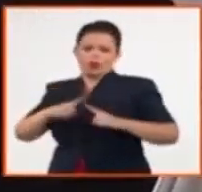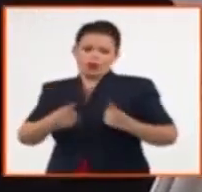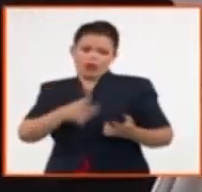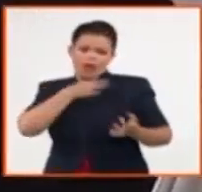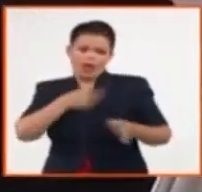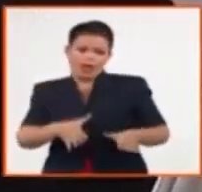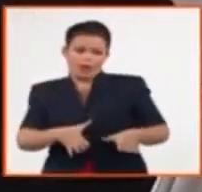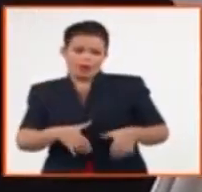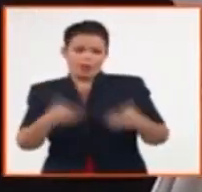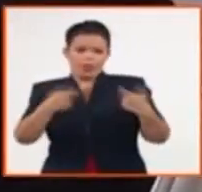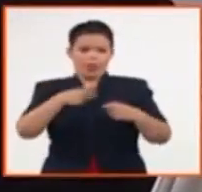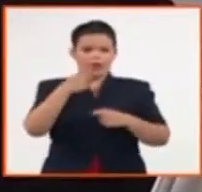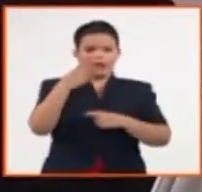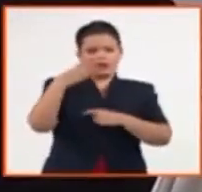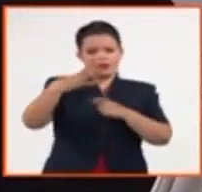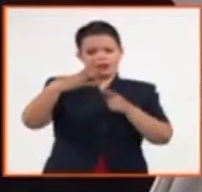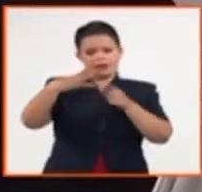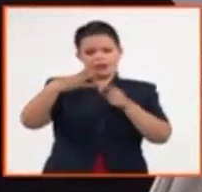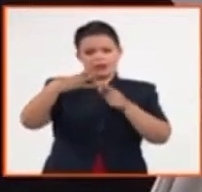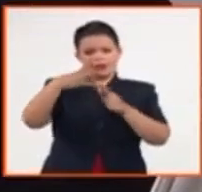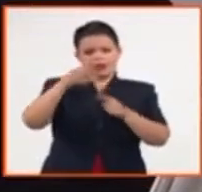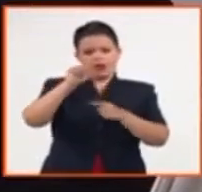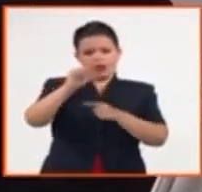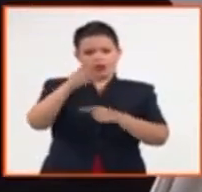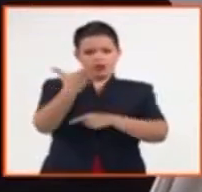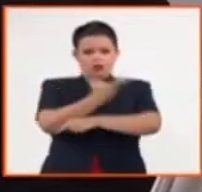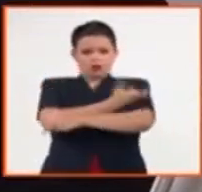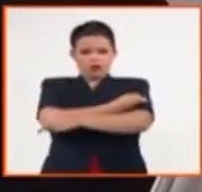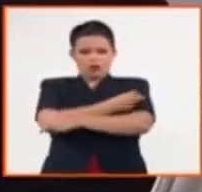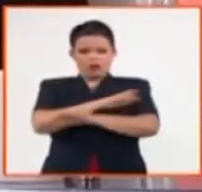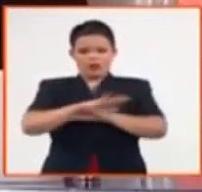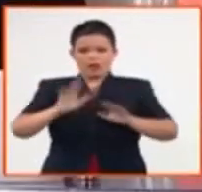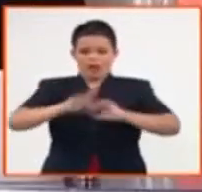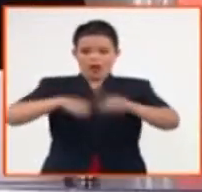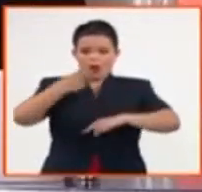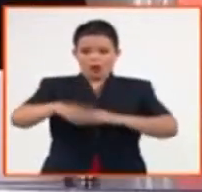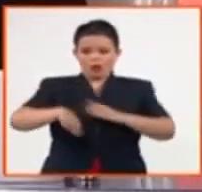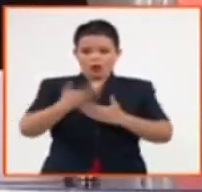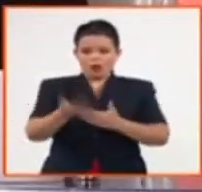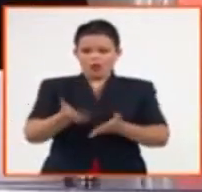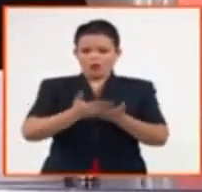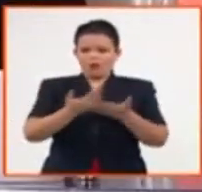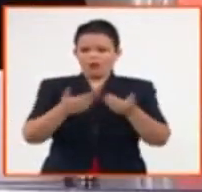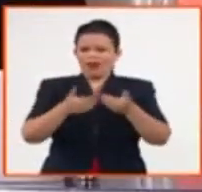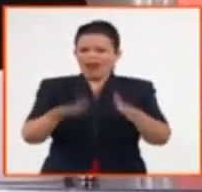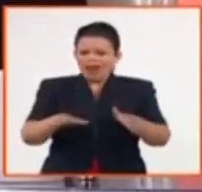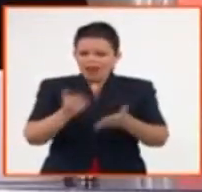puede estar al otro día de vacunado en la escuela, ¿no? Hay estudios que, bueno, el personal de salud lo podrá